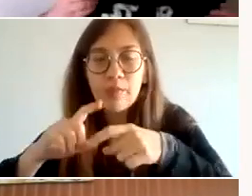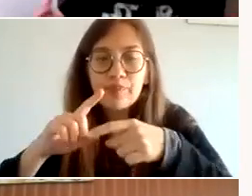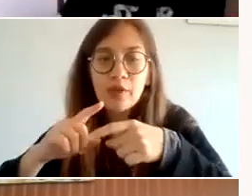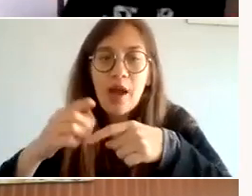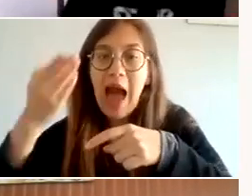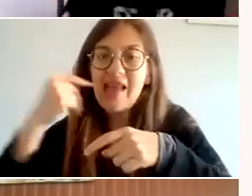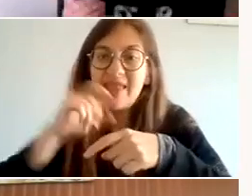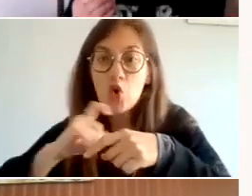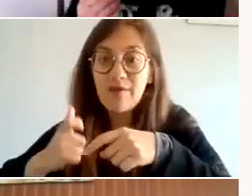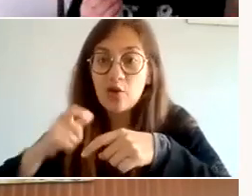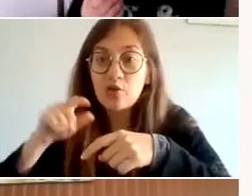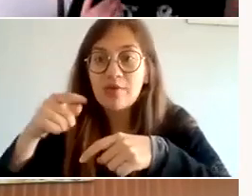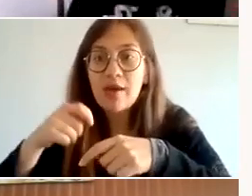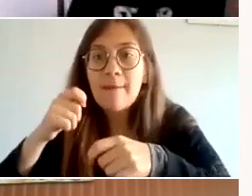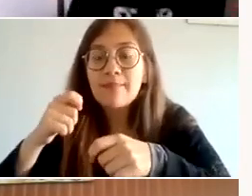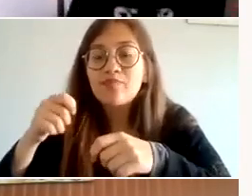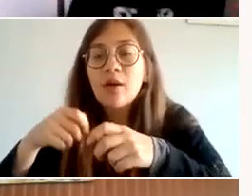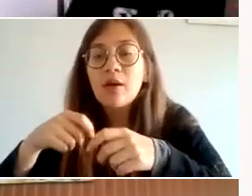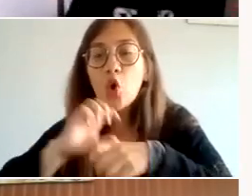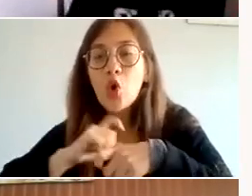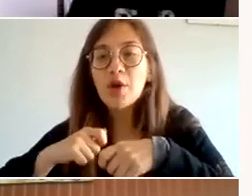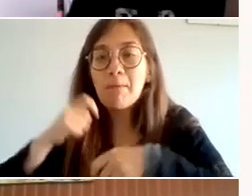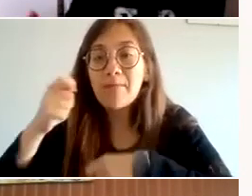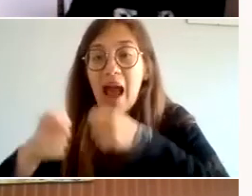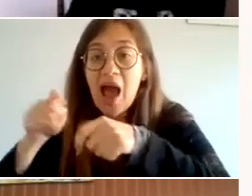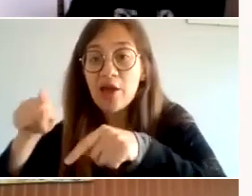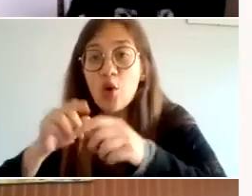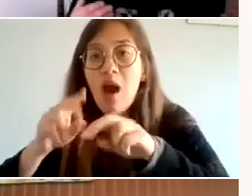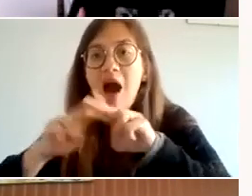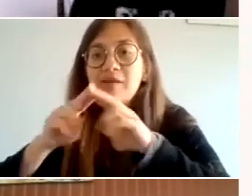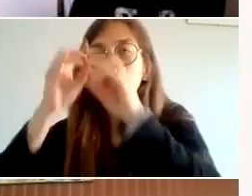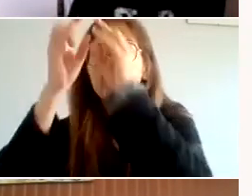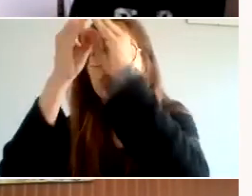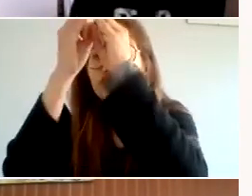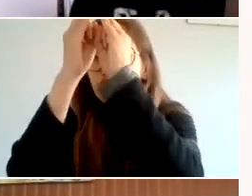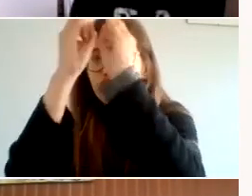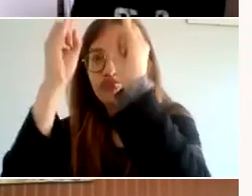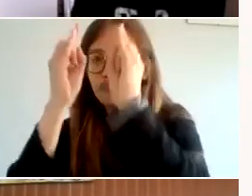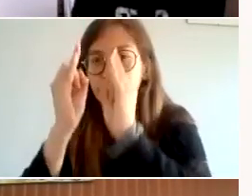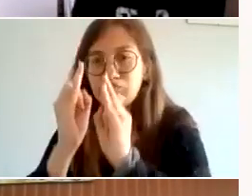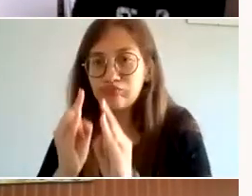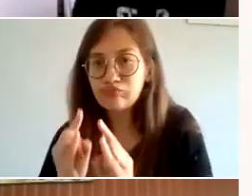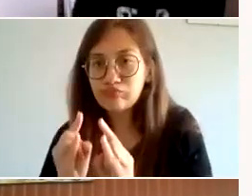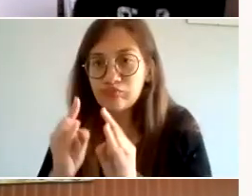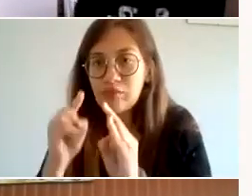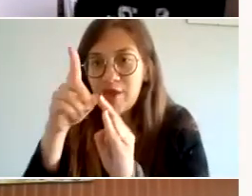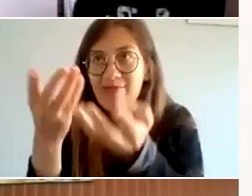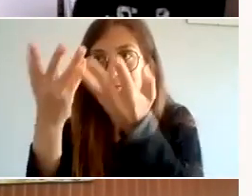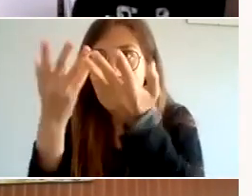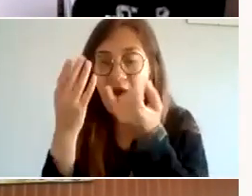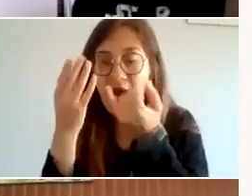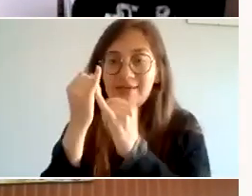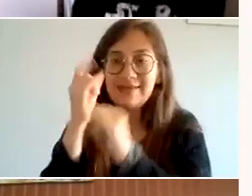tener territorios, cubrir zonas residenciales y rurales para poder dar acceso a esta